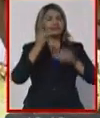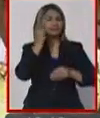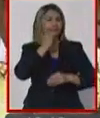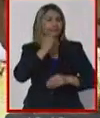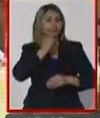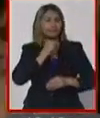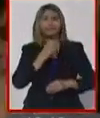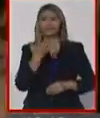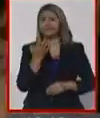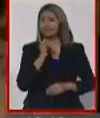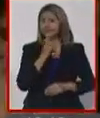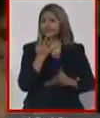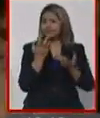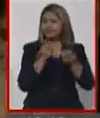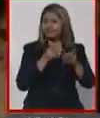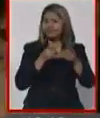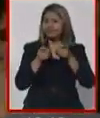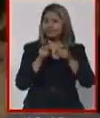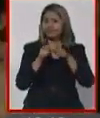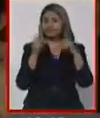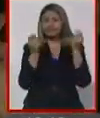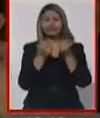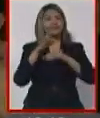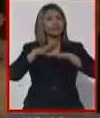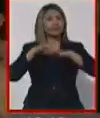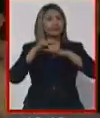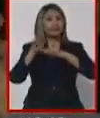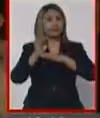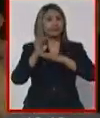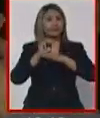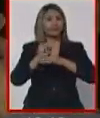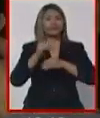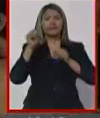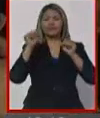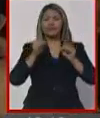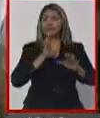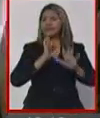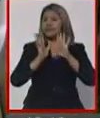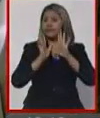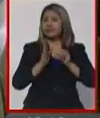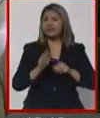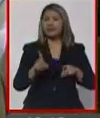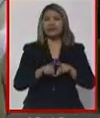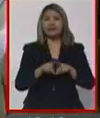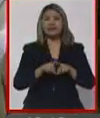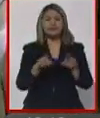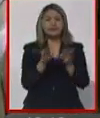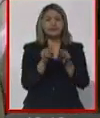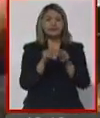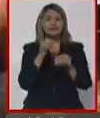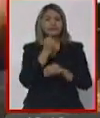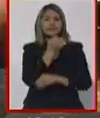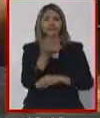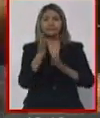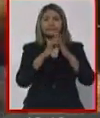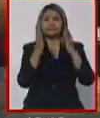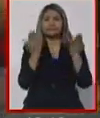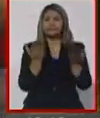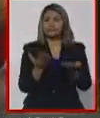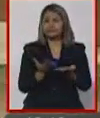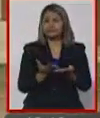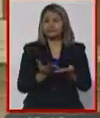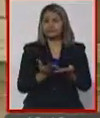terquedad, ministro, convocamos al director departamental a que convoque a su ministro del ramo y que podamos negociar. Debido a esta asamblea, en varias